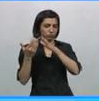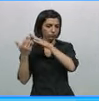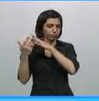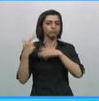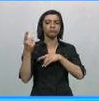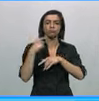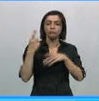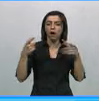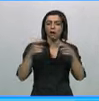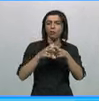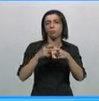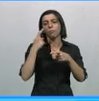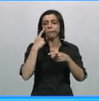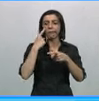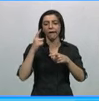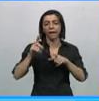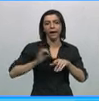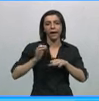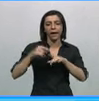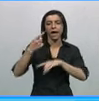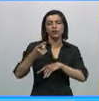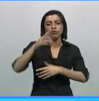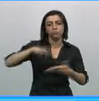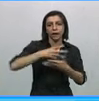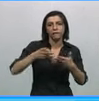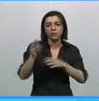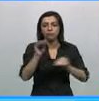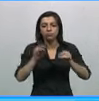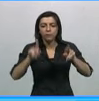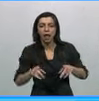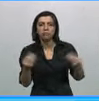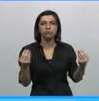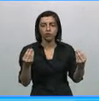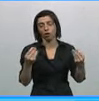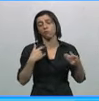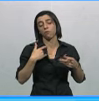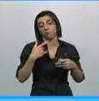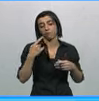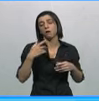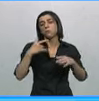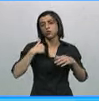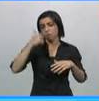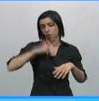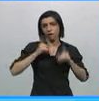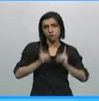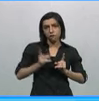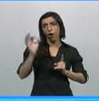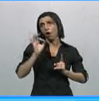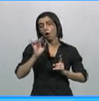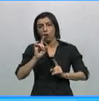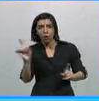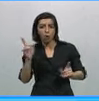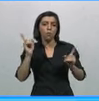ir planificando, es decir, más allá de que me quede o no, tenemos que planificar a San Lorenzo para los próximos años,